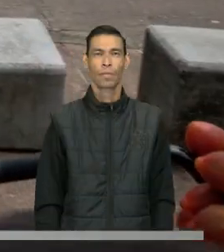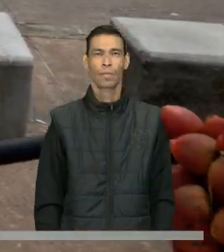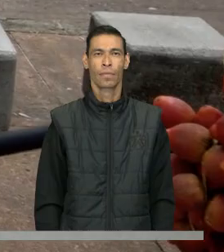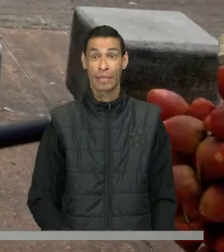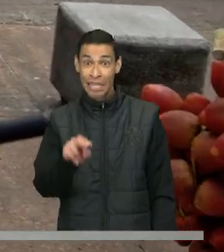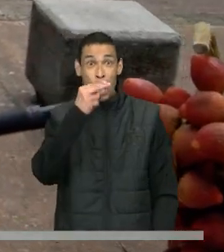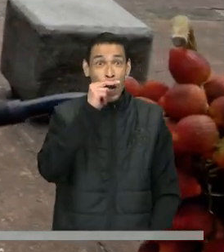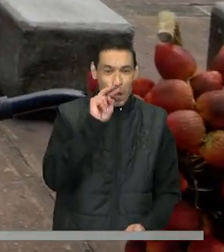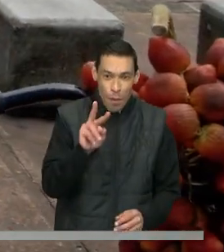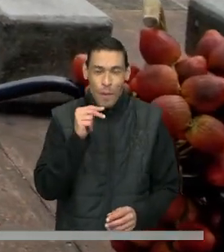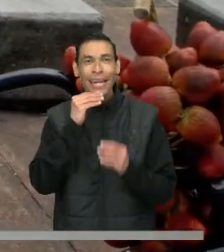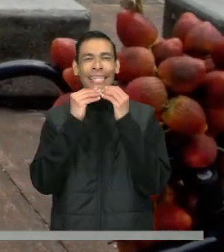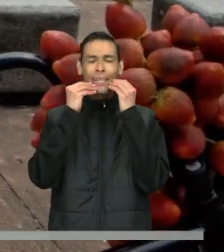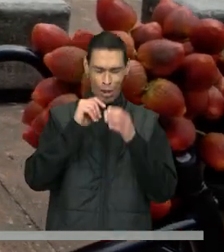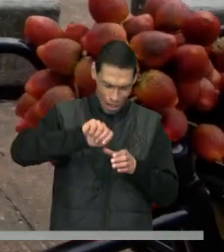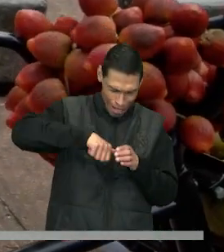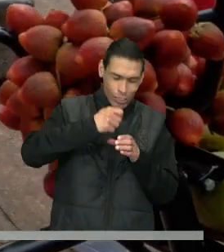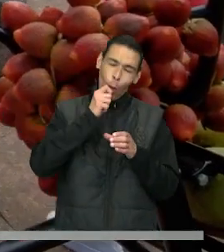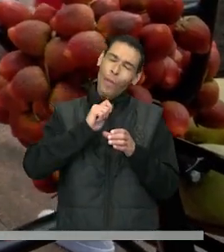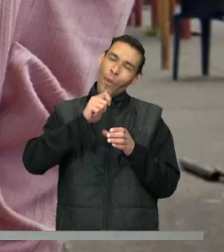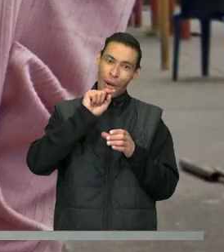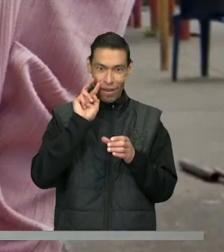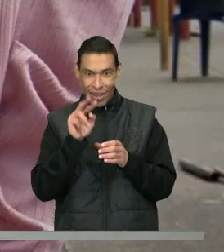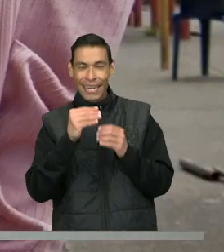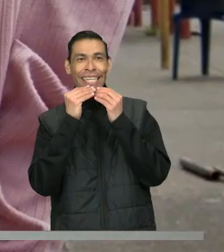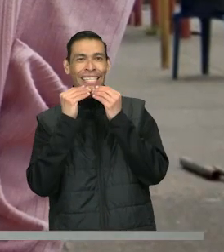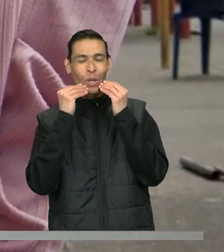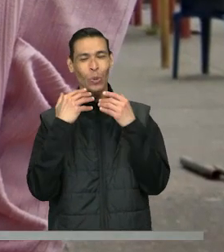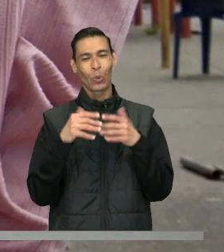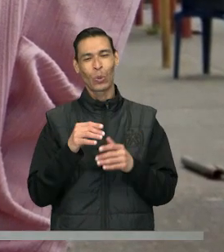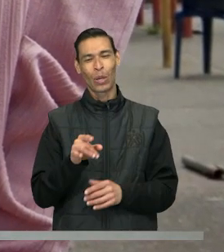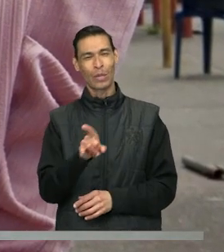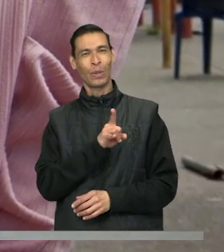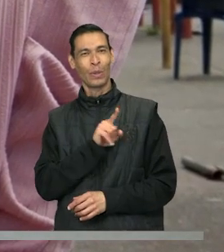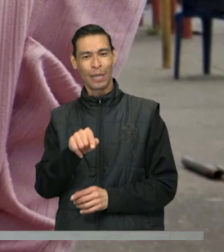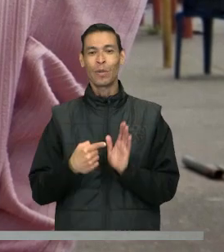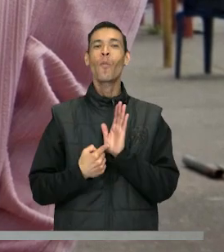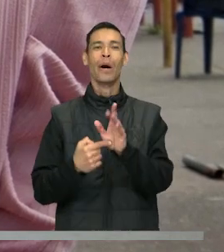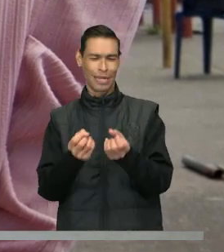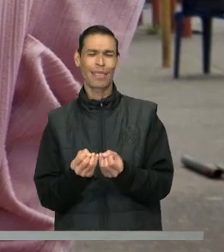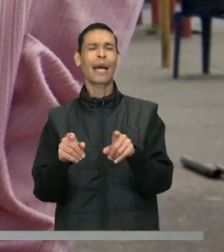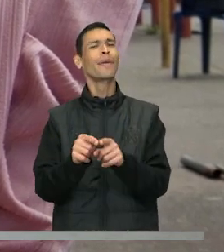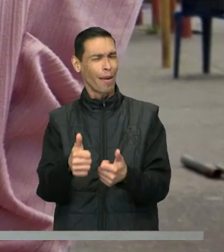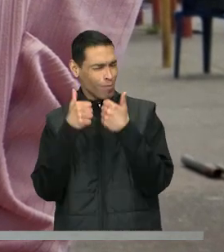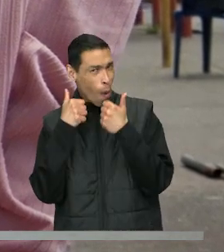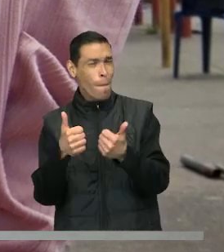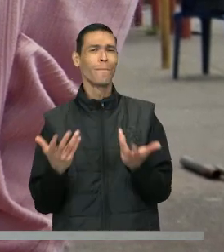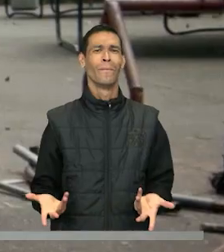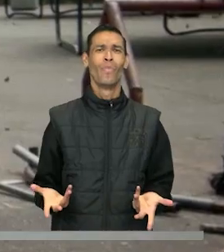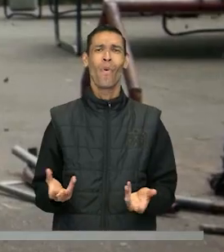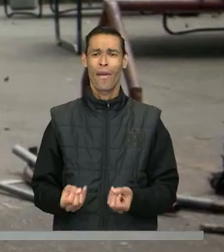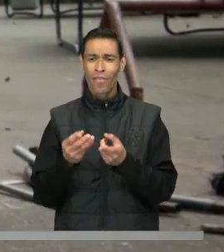Sonrisa de un niño para nosotros al comer un helado de maquerule es simplemente el reflejo de que estamos entregándole algo bueno, algo que